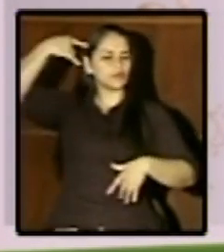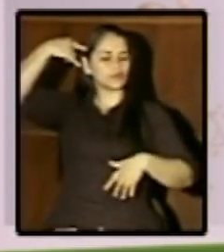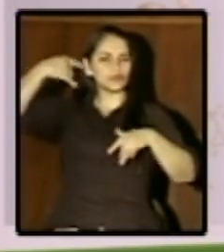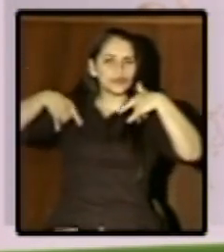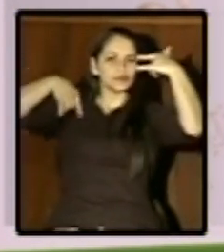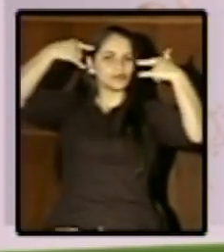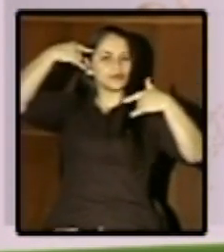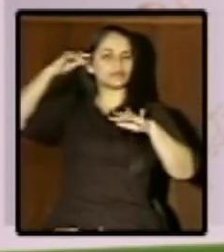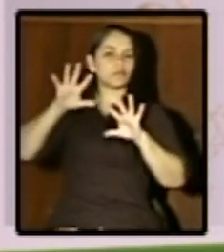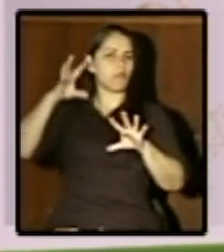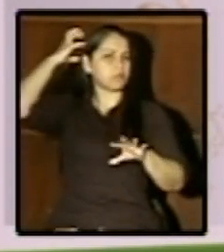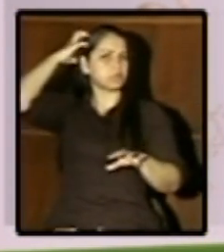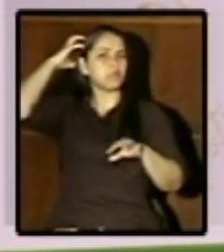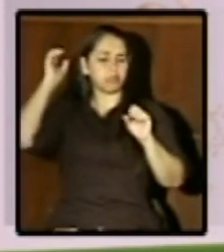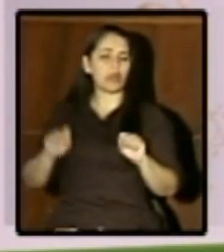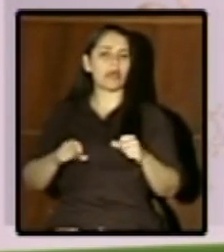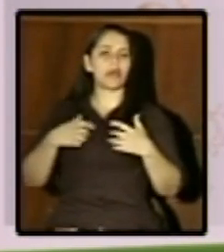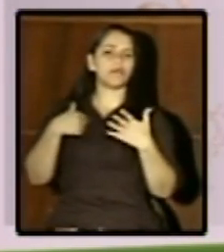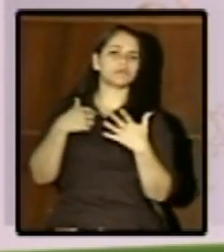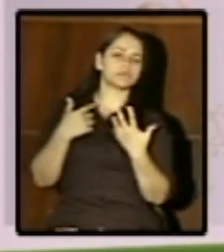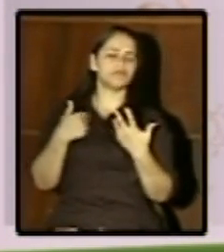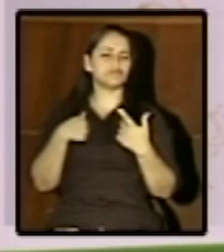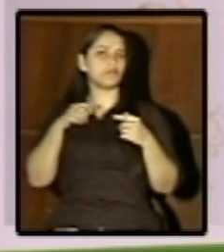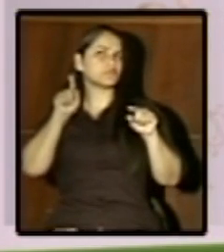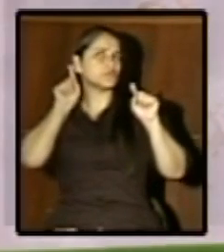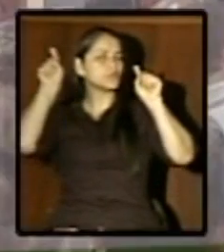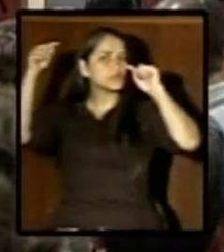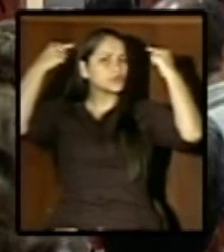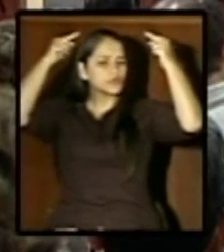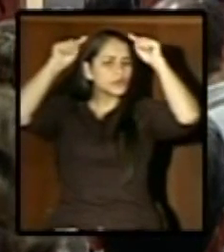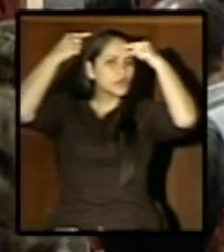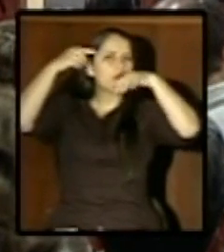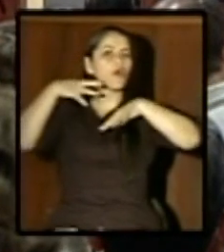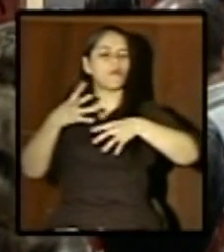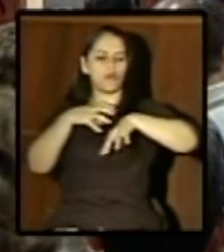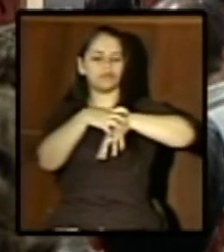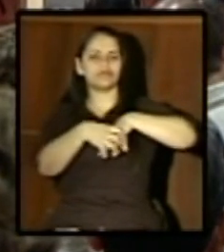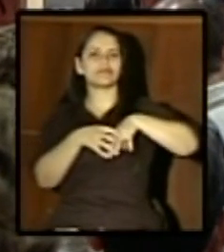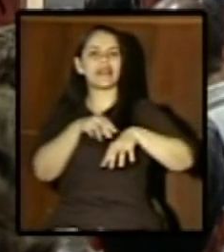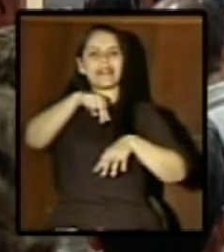transmitir información. La neurona pasa información de una a otra. ¿A través de qué? De los